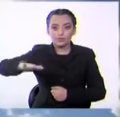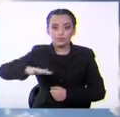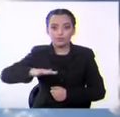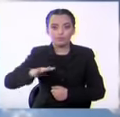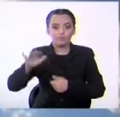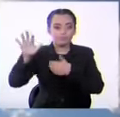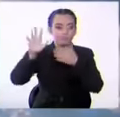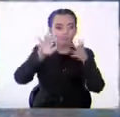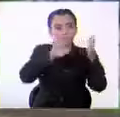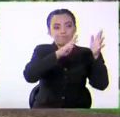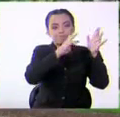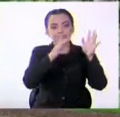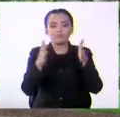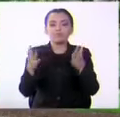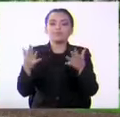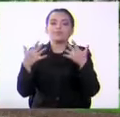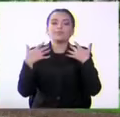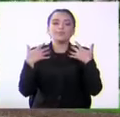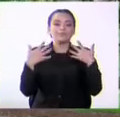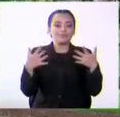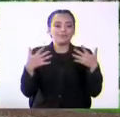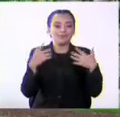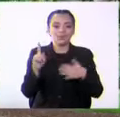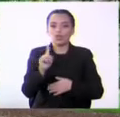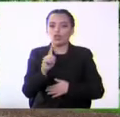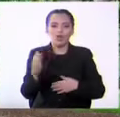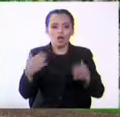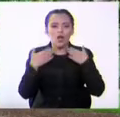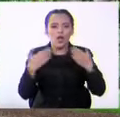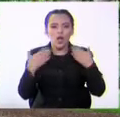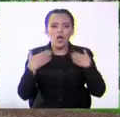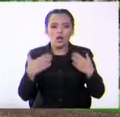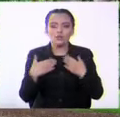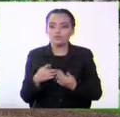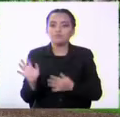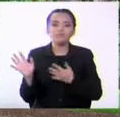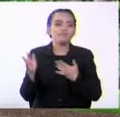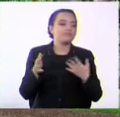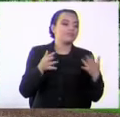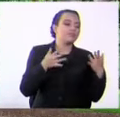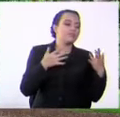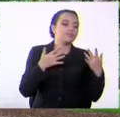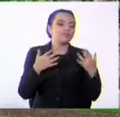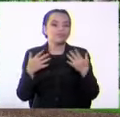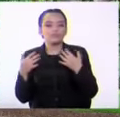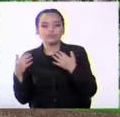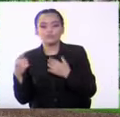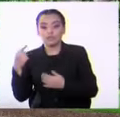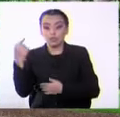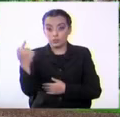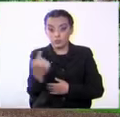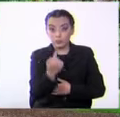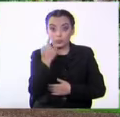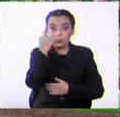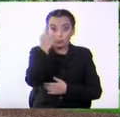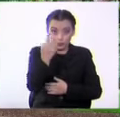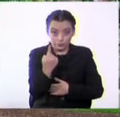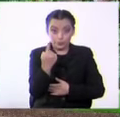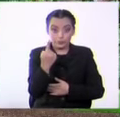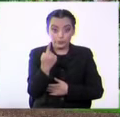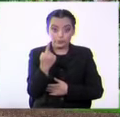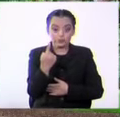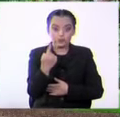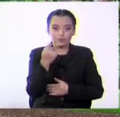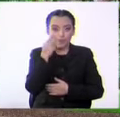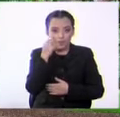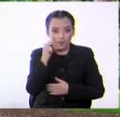por un único árbol. Eso es solo con un árbol. Ahora veámoslo de una forma más